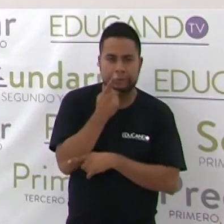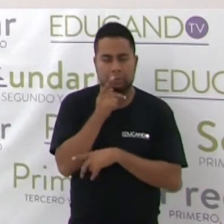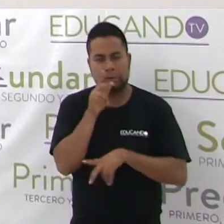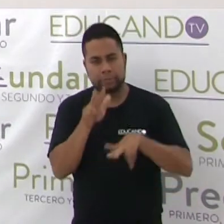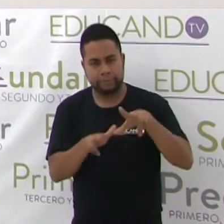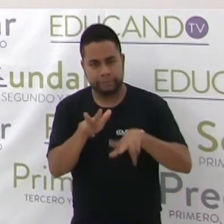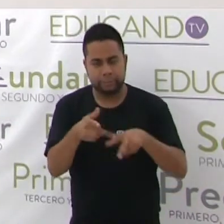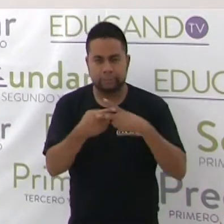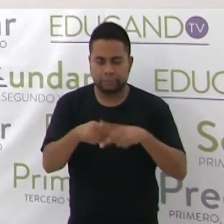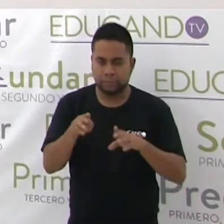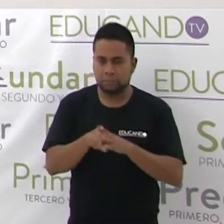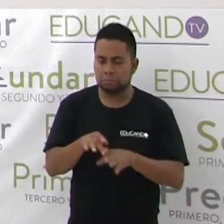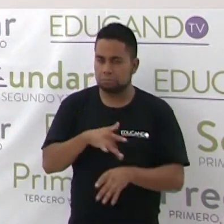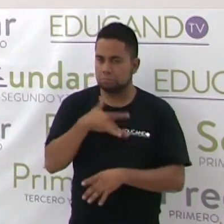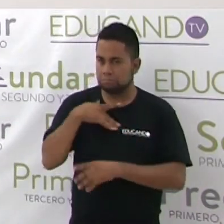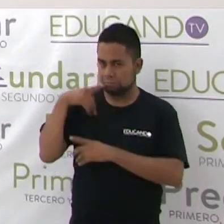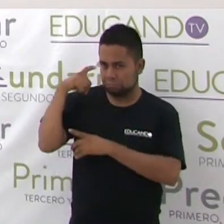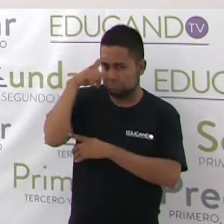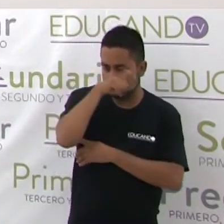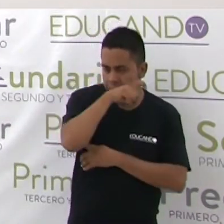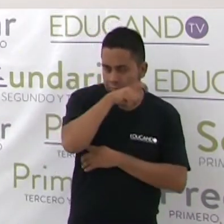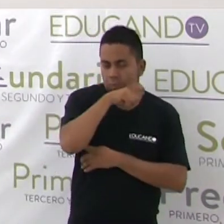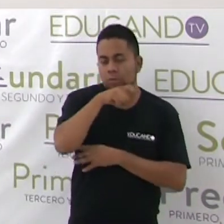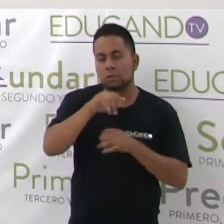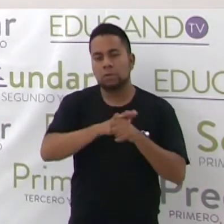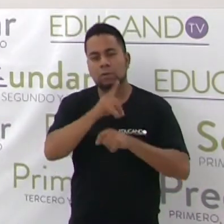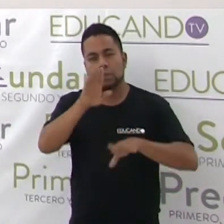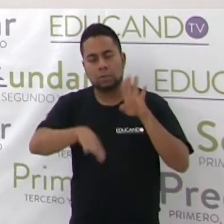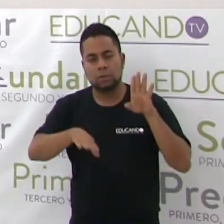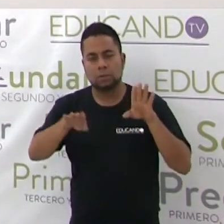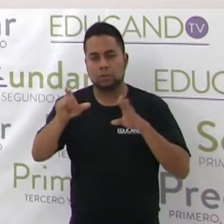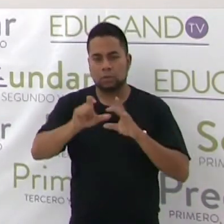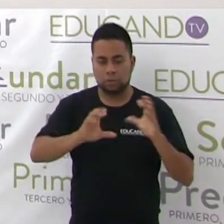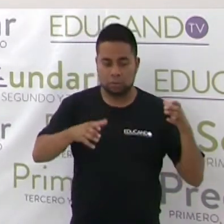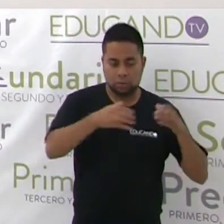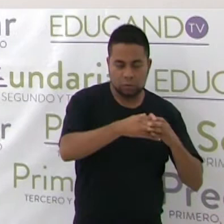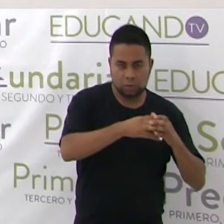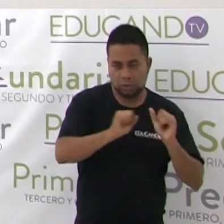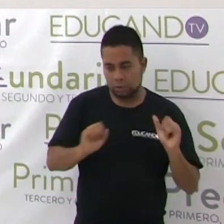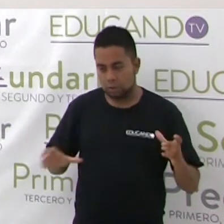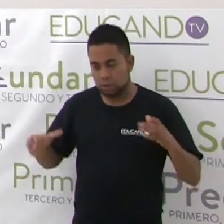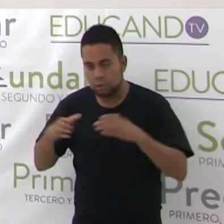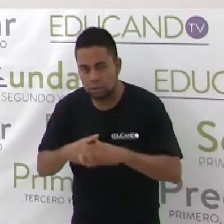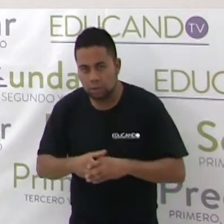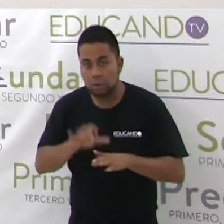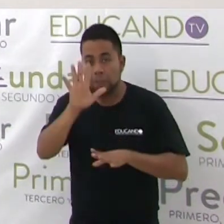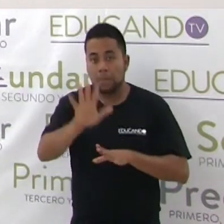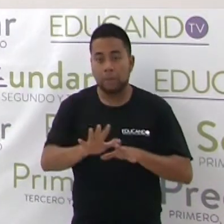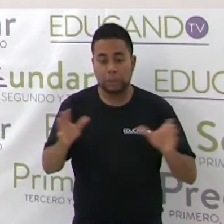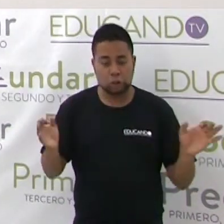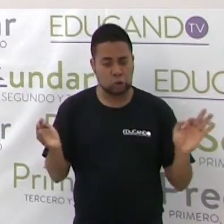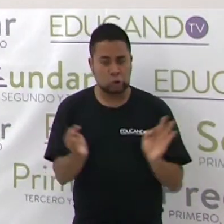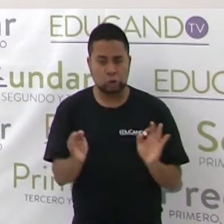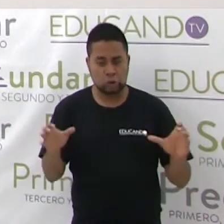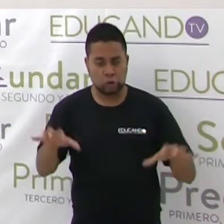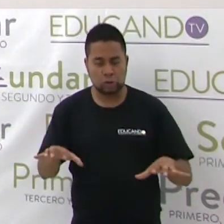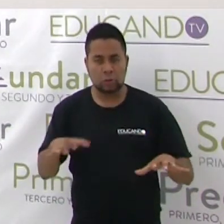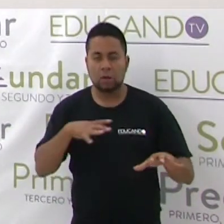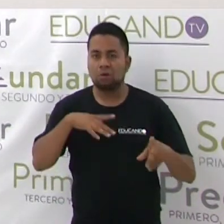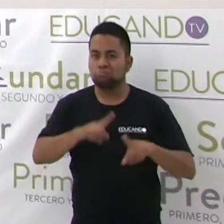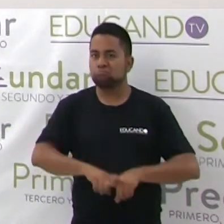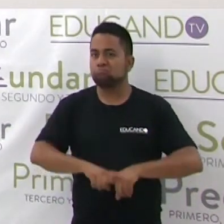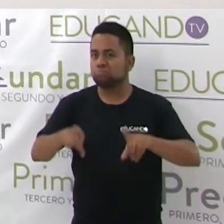Así que sí es un poquito complicado y el reto, porque a veces entre una comunidad y otra, que pueden hasta ser vecinas, puede haber